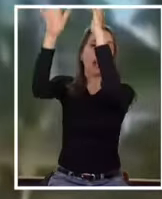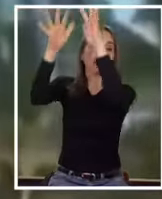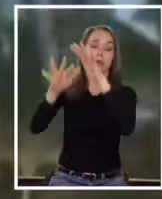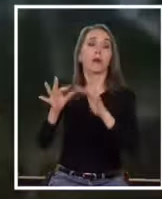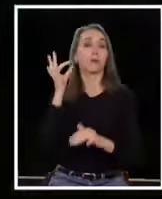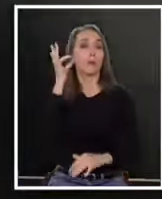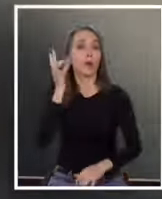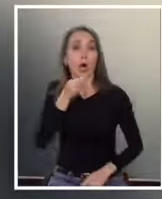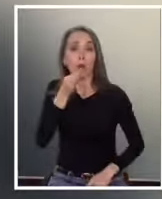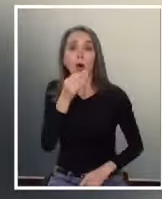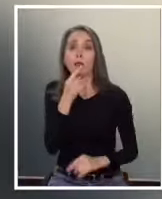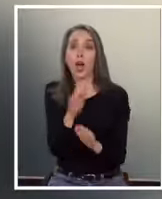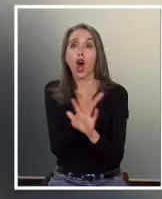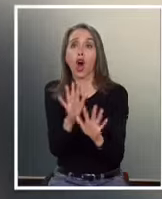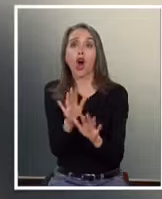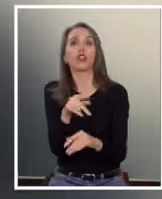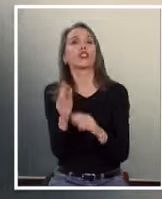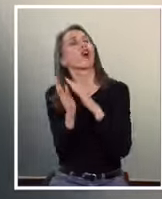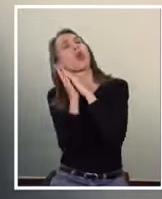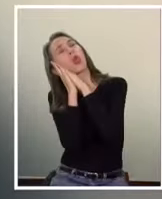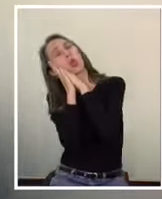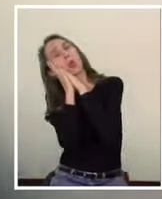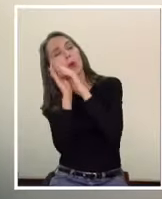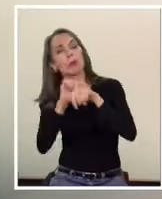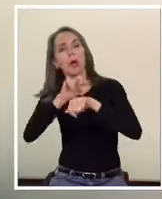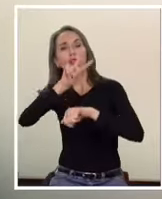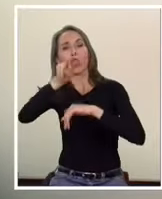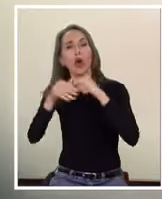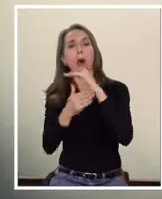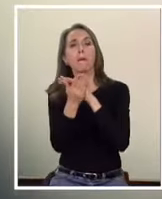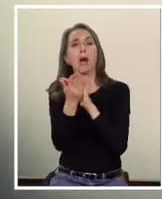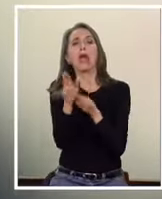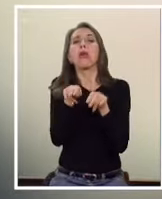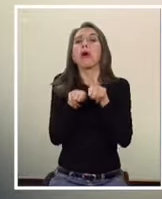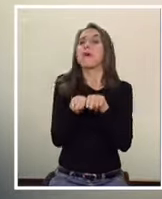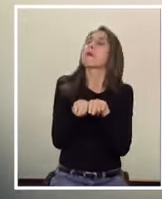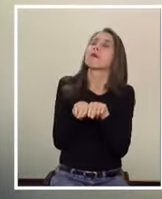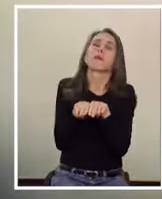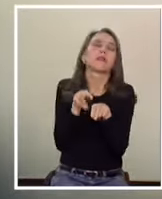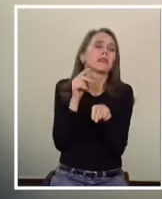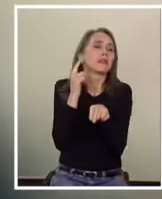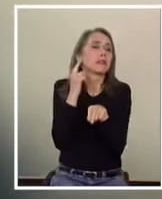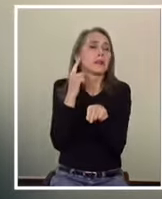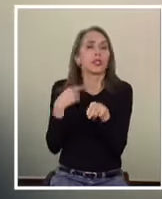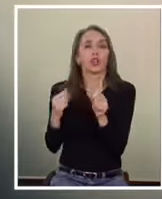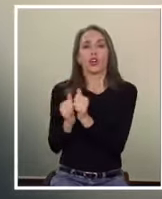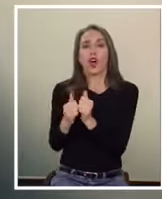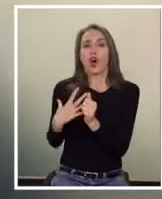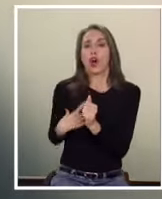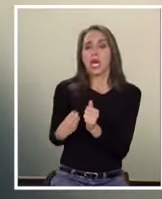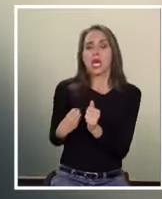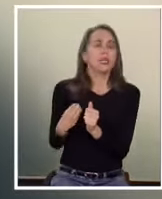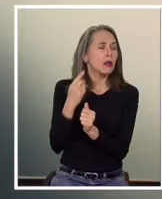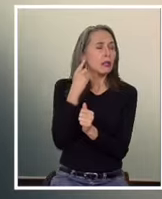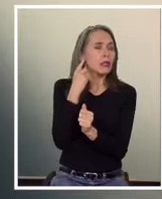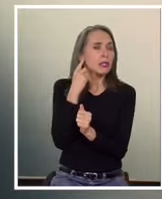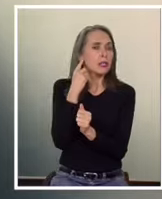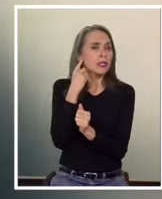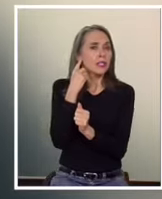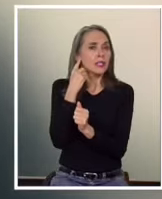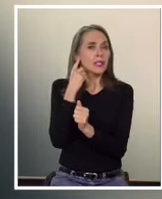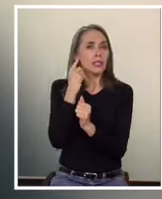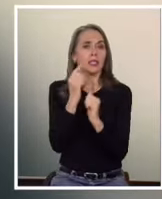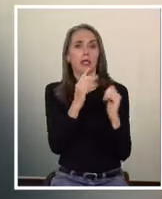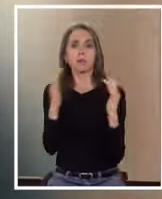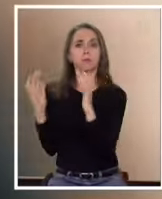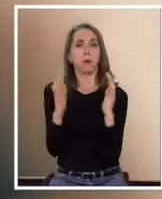Fue horrible, ¿verdad? Estábamos durmiendo, 2 de la mañana, estaba con mi hijo y de repente sentí que el edificio